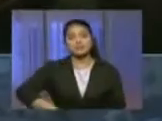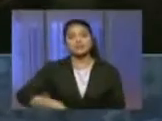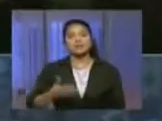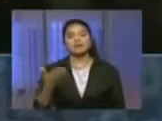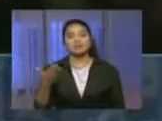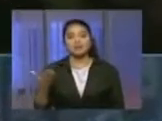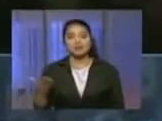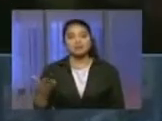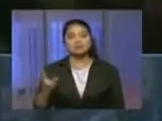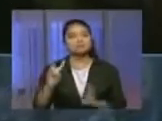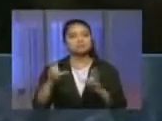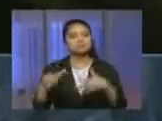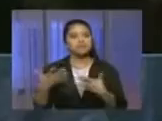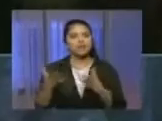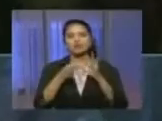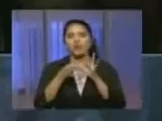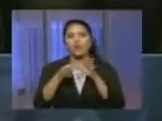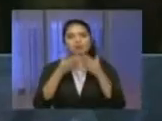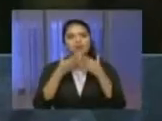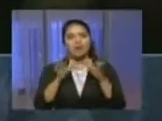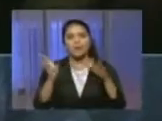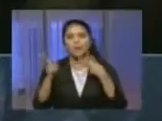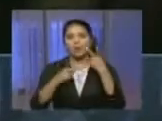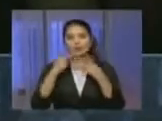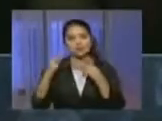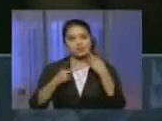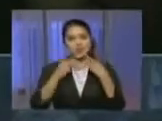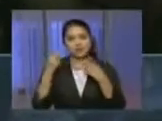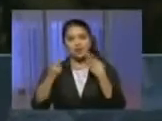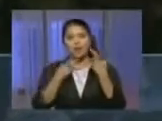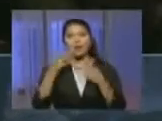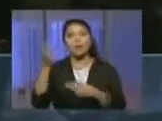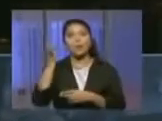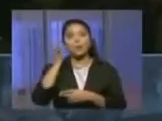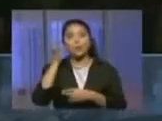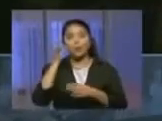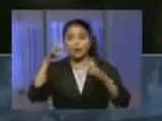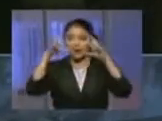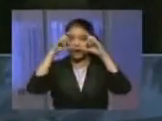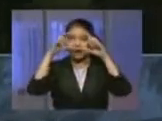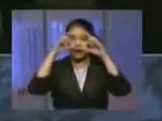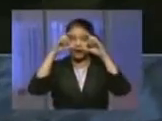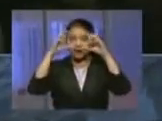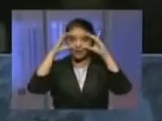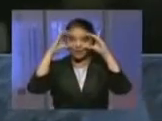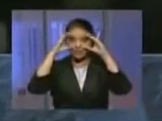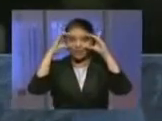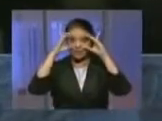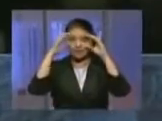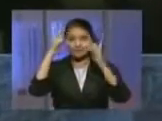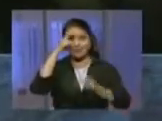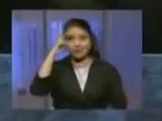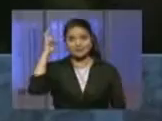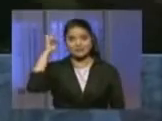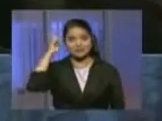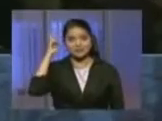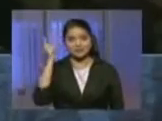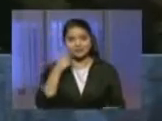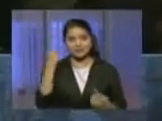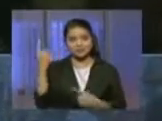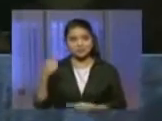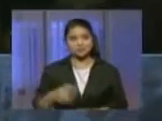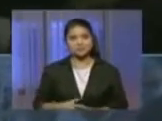de soberanía política nuestra cancillera a la vez Doña delci eloa Rodríguez